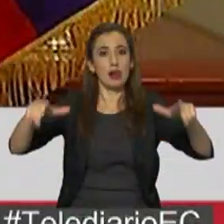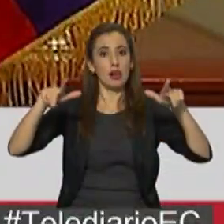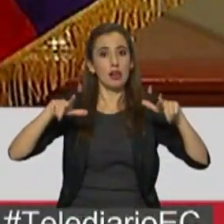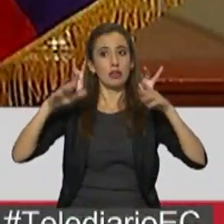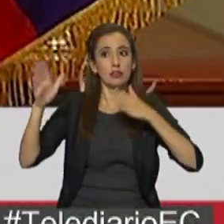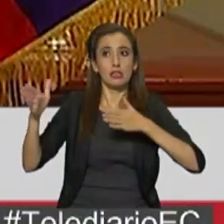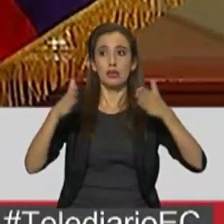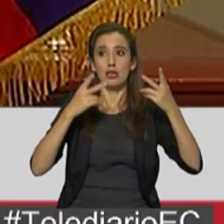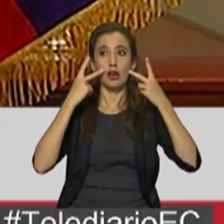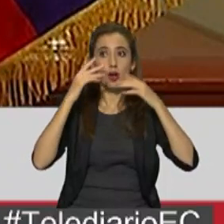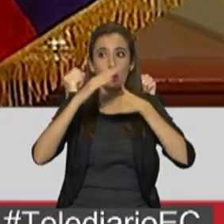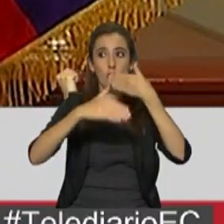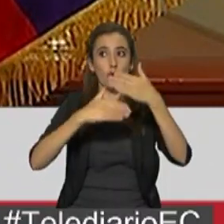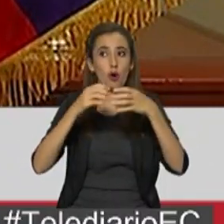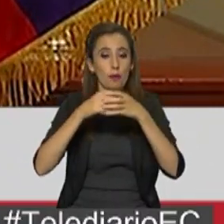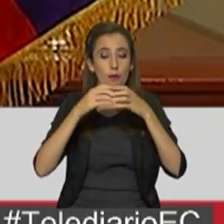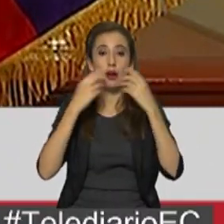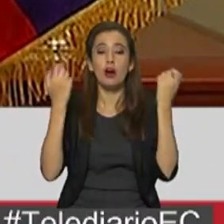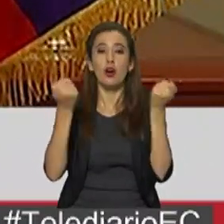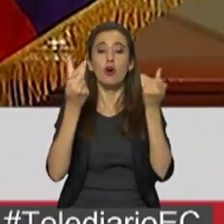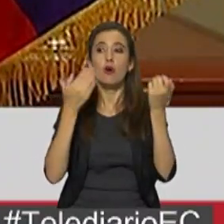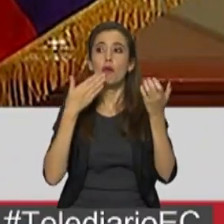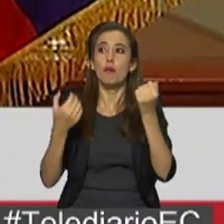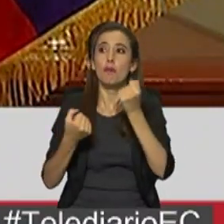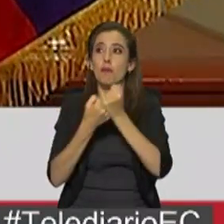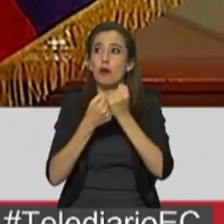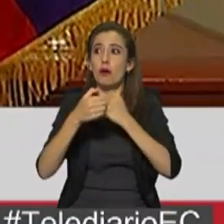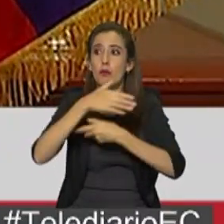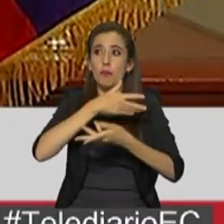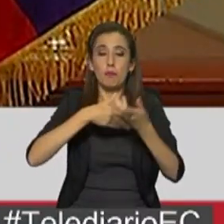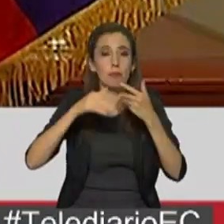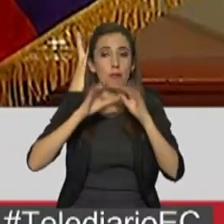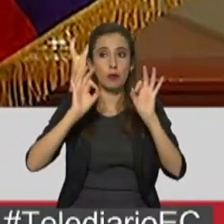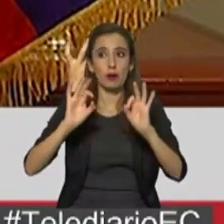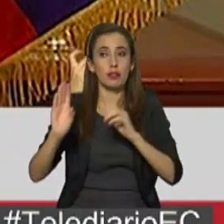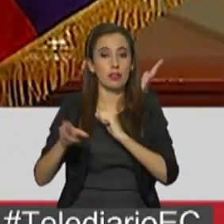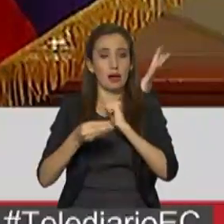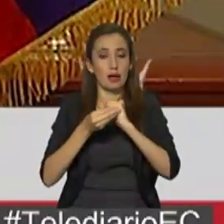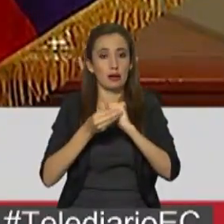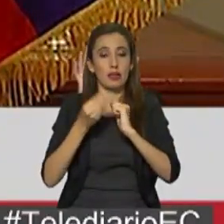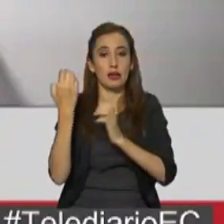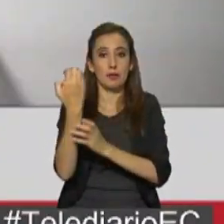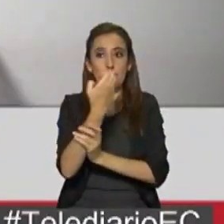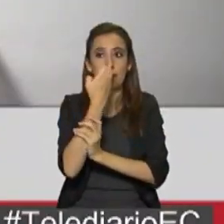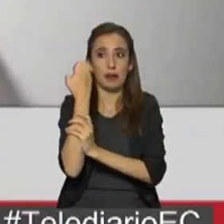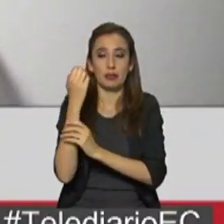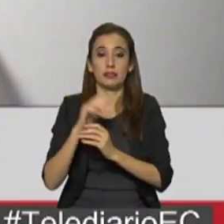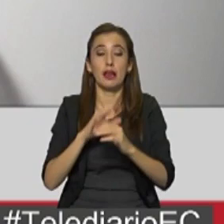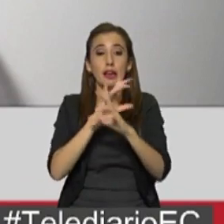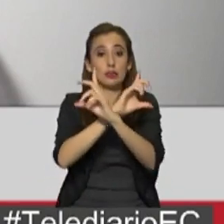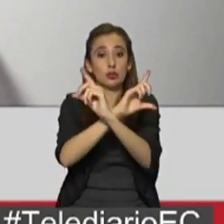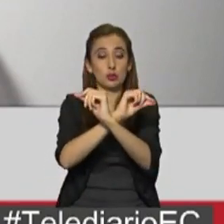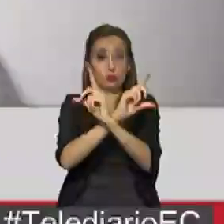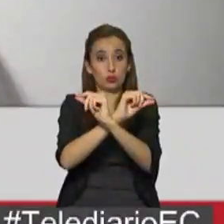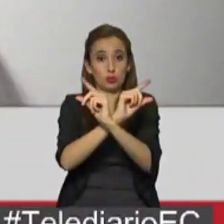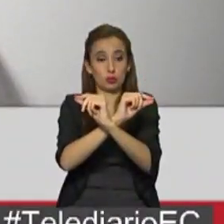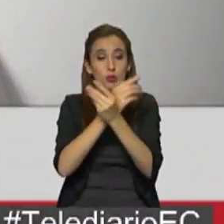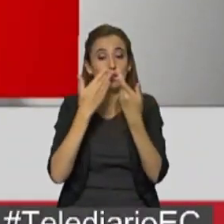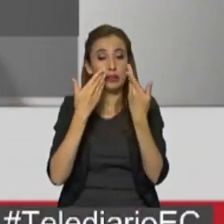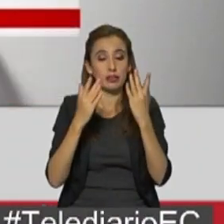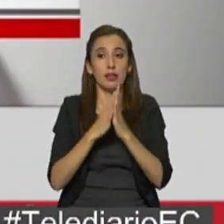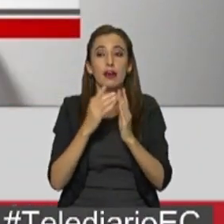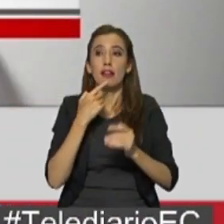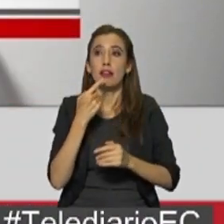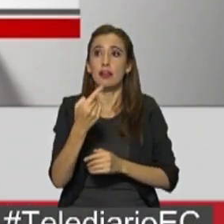república lenín moreno anunció como aportarán las autoridades para enfrentar esta emergencia sanitaria en su cuenta personal de twitter el